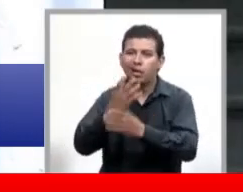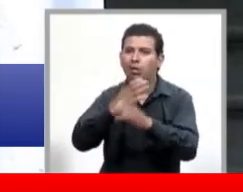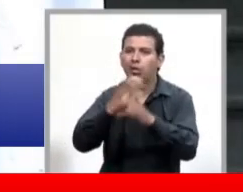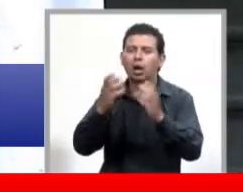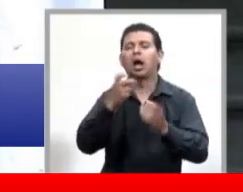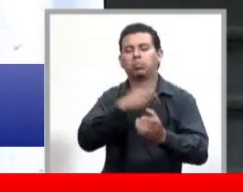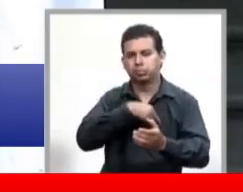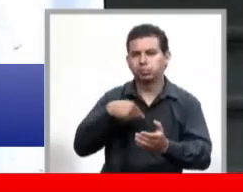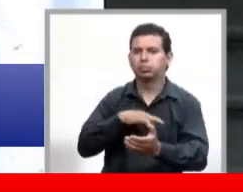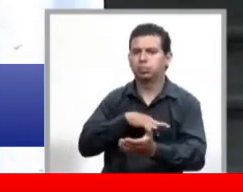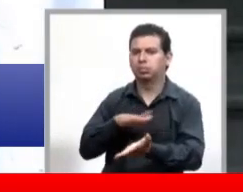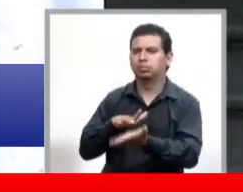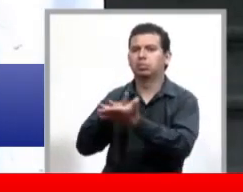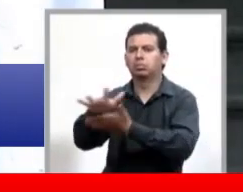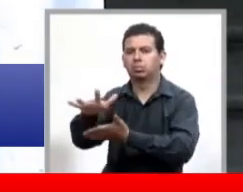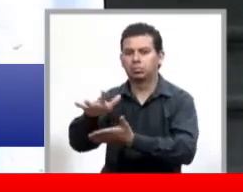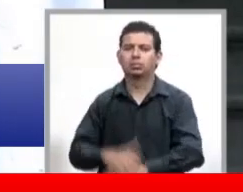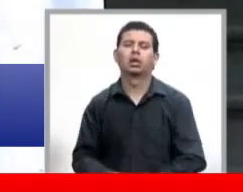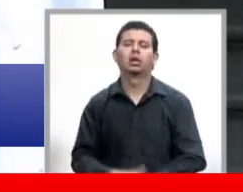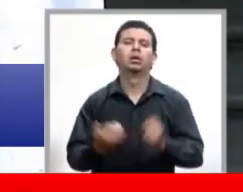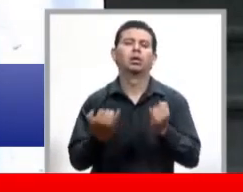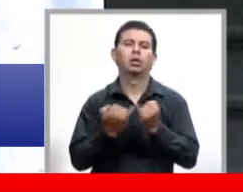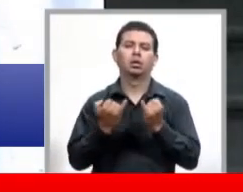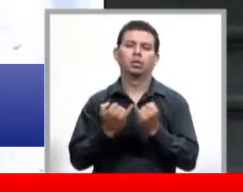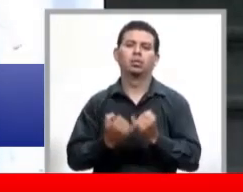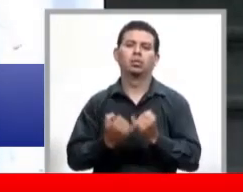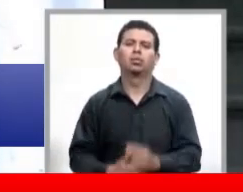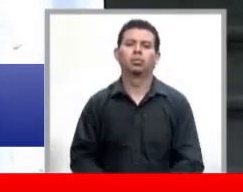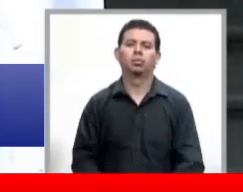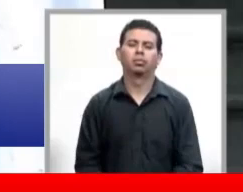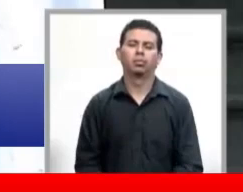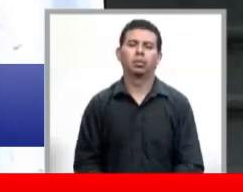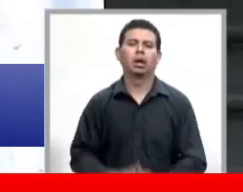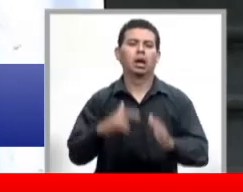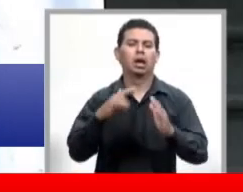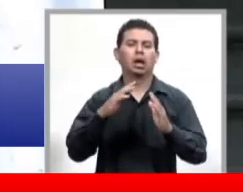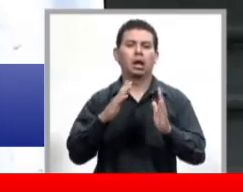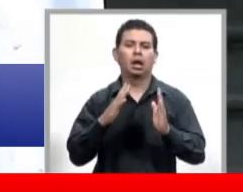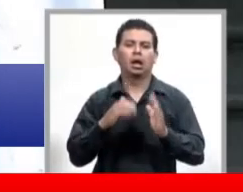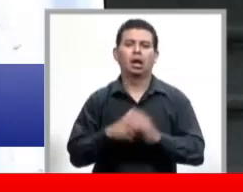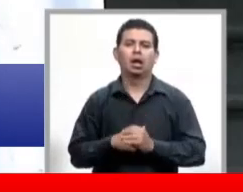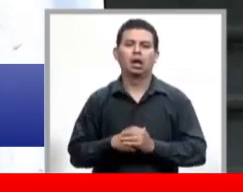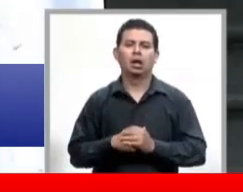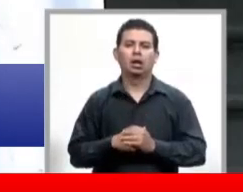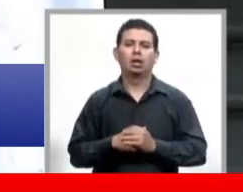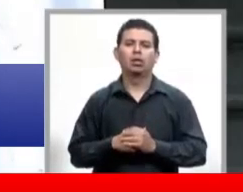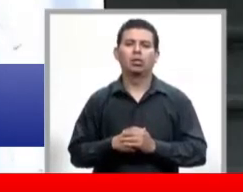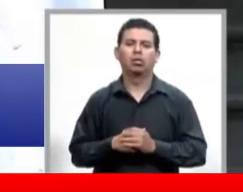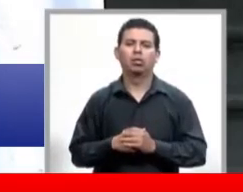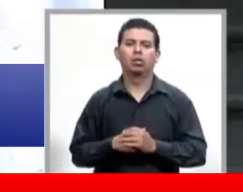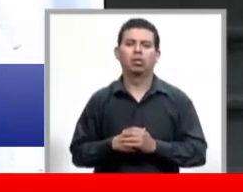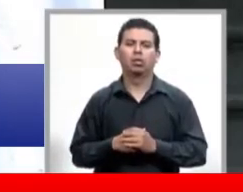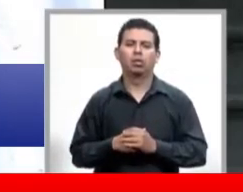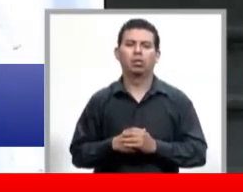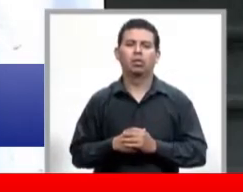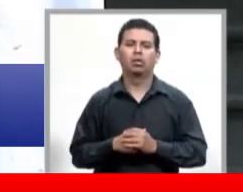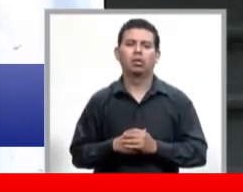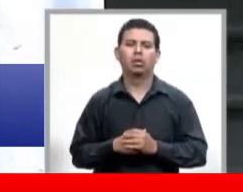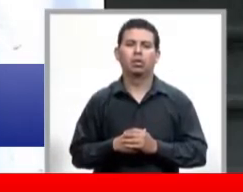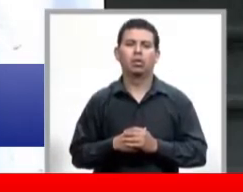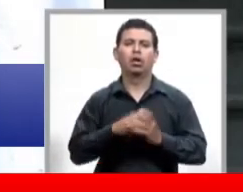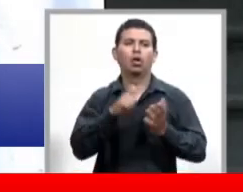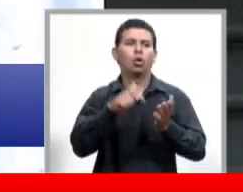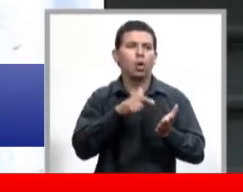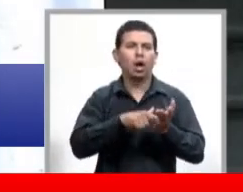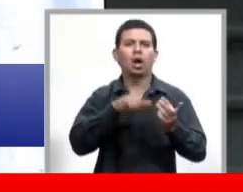también habrá ciertas reglas para ciertas peticiones en otros segmentos donde se